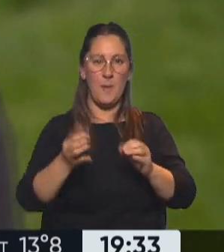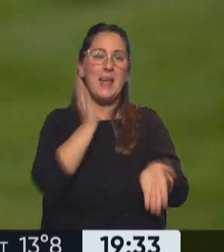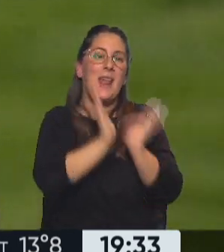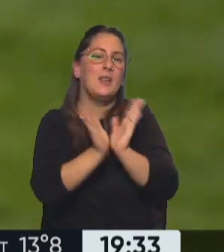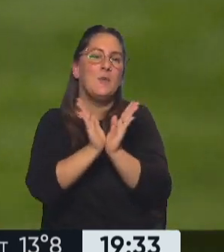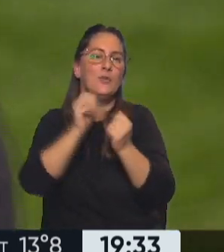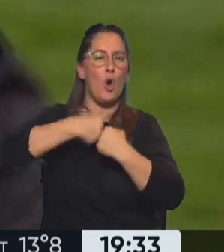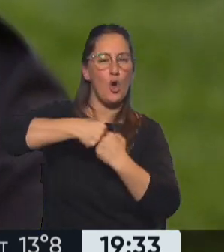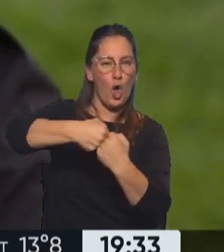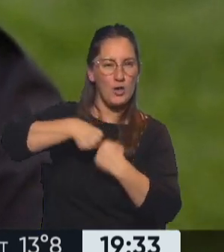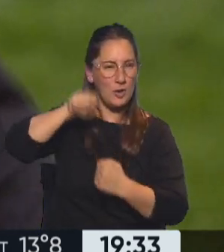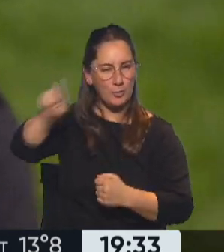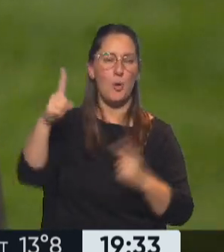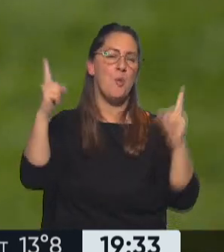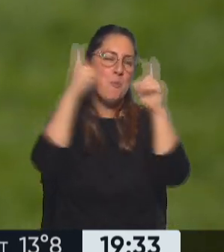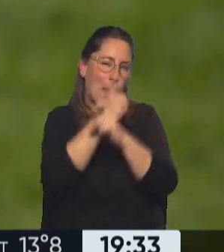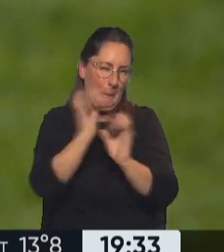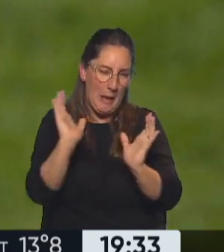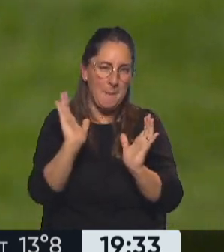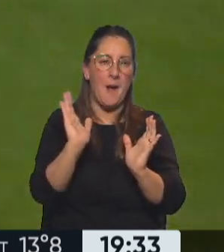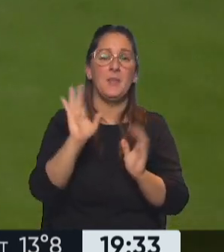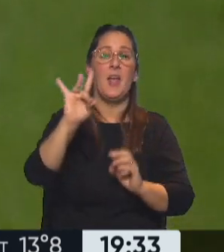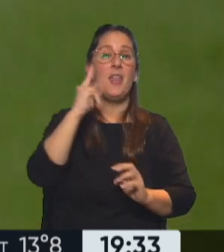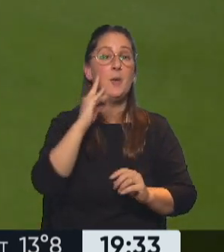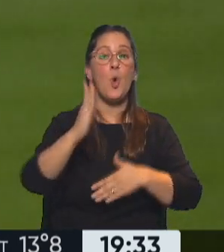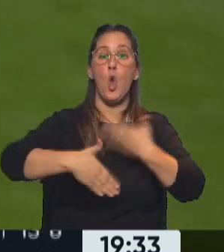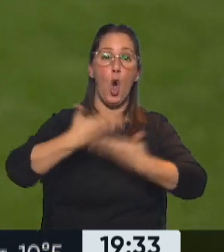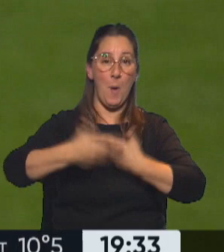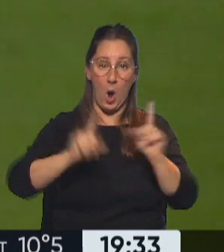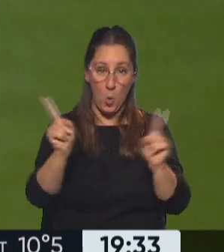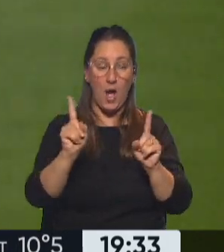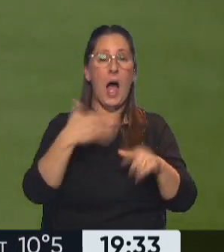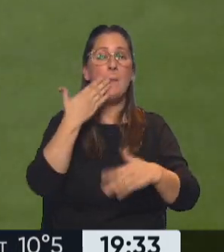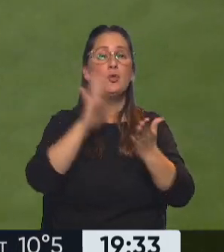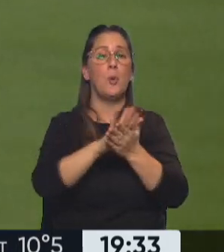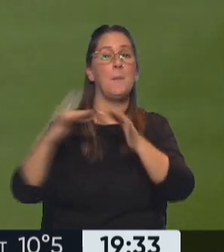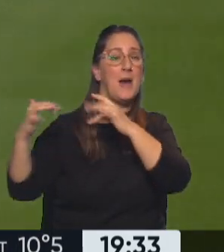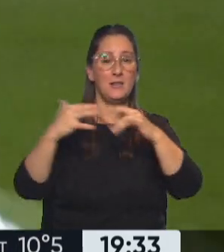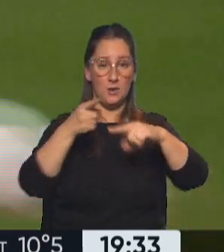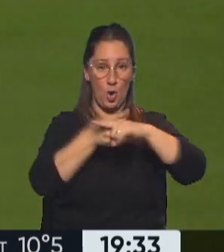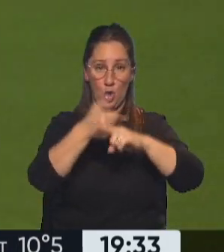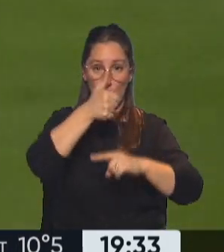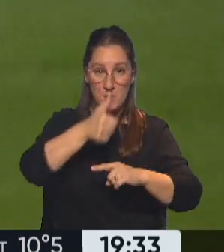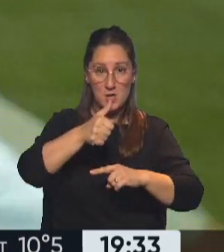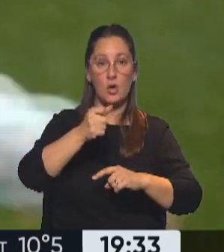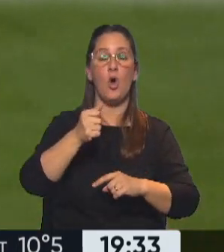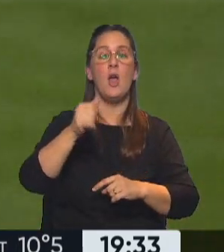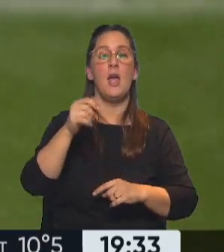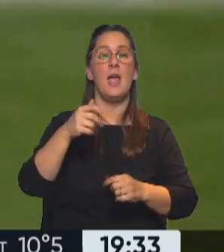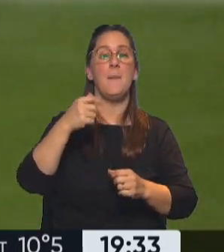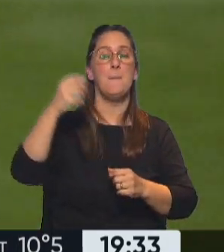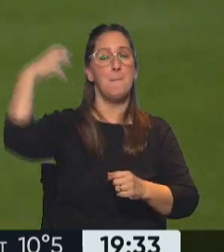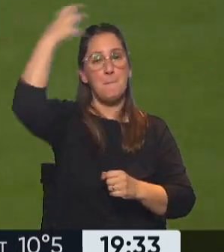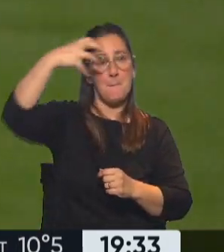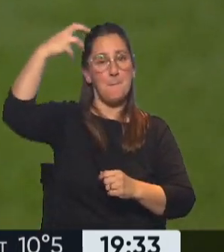¿no? Tiene un problemita, así que el Dibu no va a jugar. Estamos hablando del partido del domingo, acá en el Sadar, en Osasuna, en